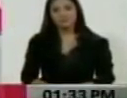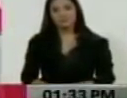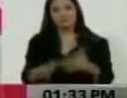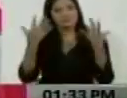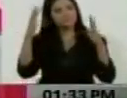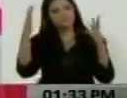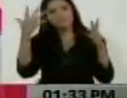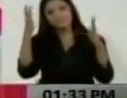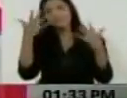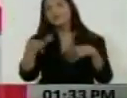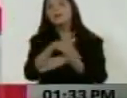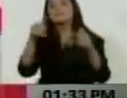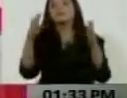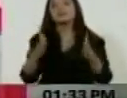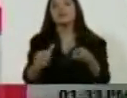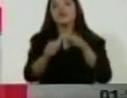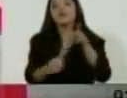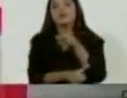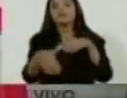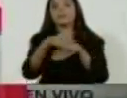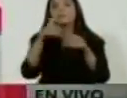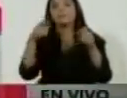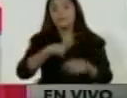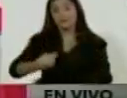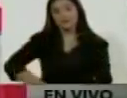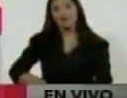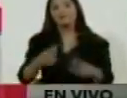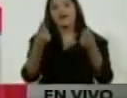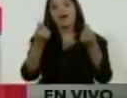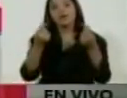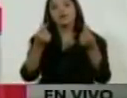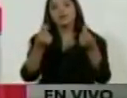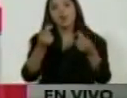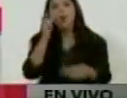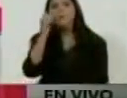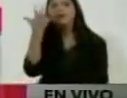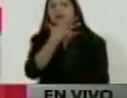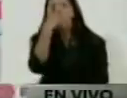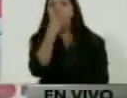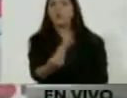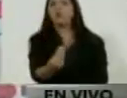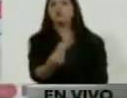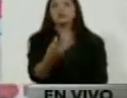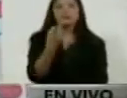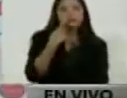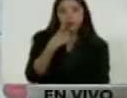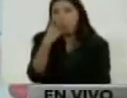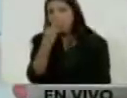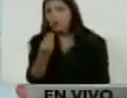Al ministro y vicepresidente de Economía, Ramón Lobo. Un lobo para la economía.